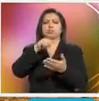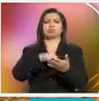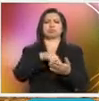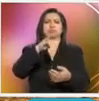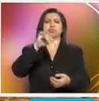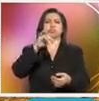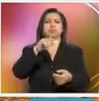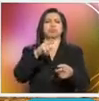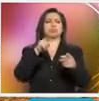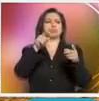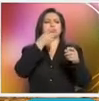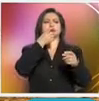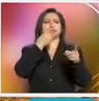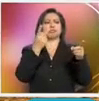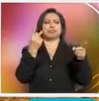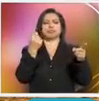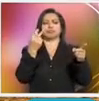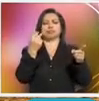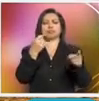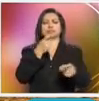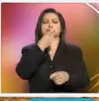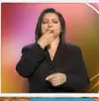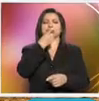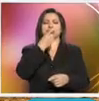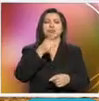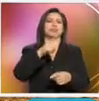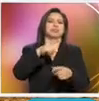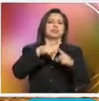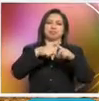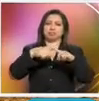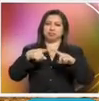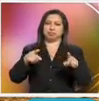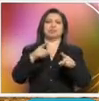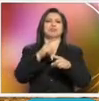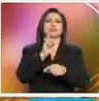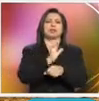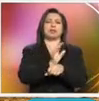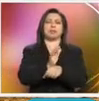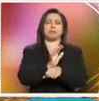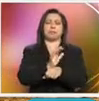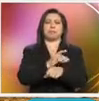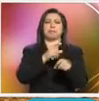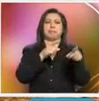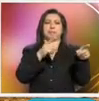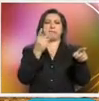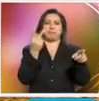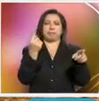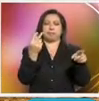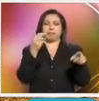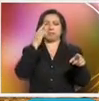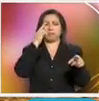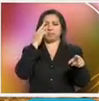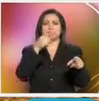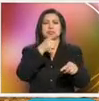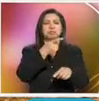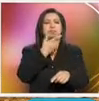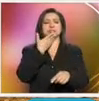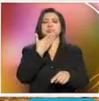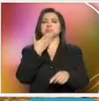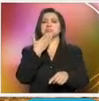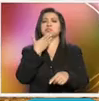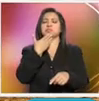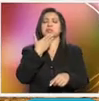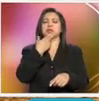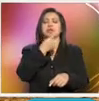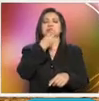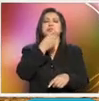que es la película que inaugura, una película que trae muchísimos comentarios ya en todos los festivales en los que ha estado. Yo la